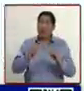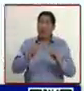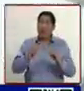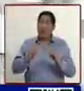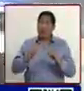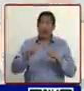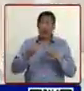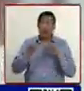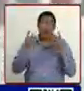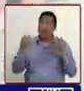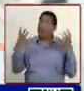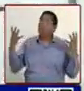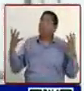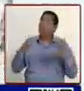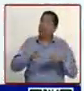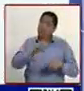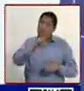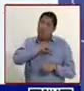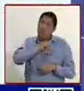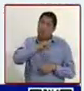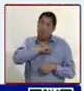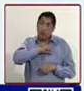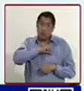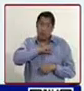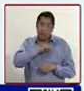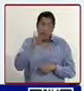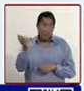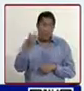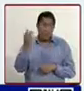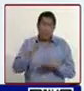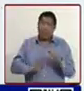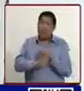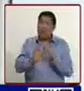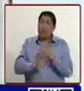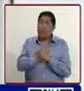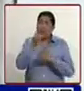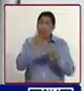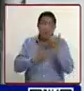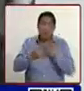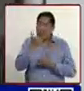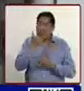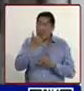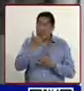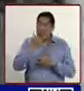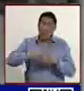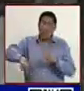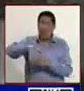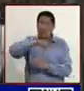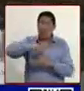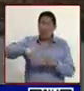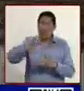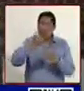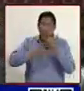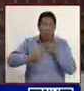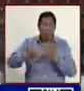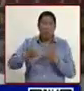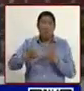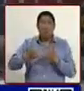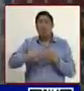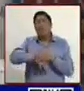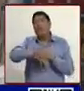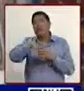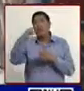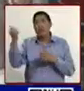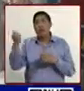ha dispuesto un contingente policial para resguardar y evitar ser rodeados en el perímetro externo